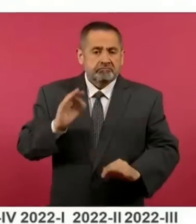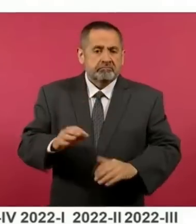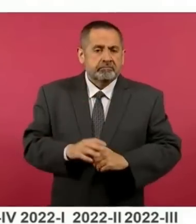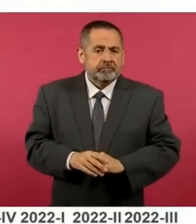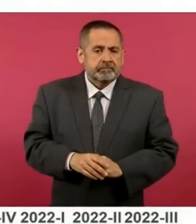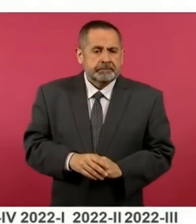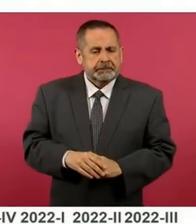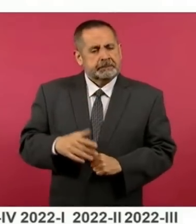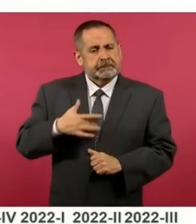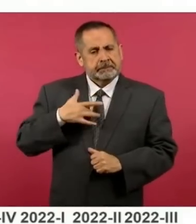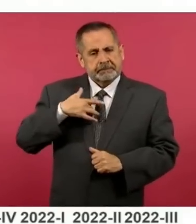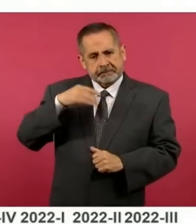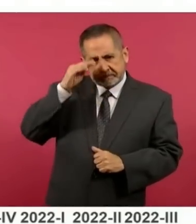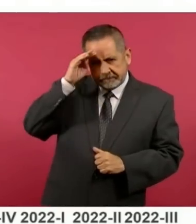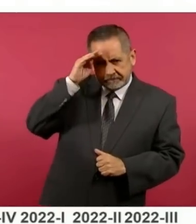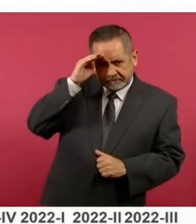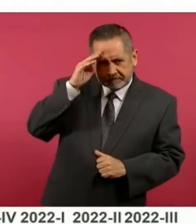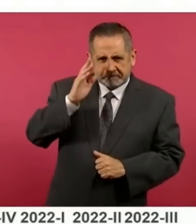Mi pronóstico